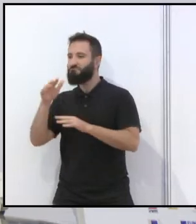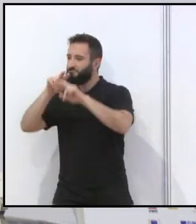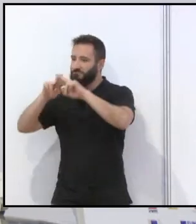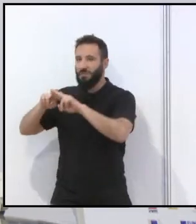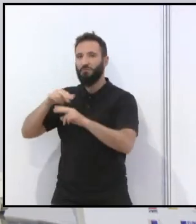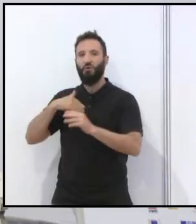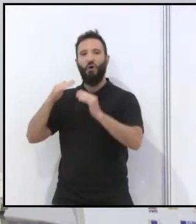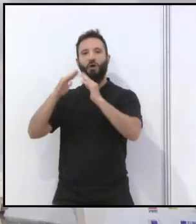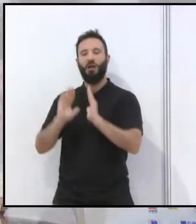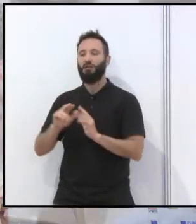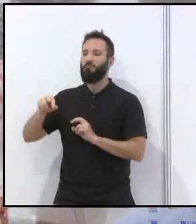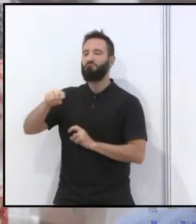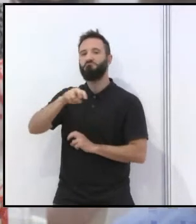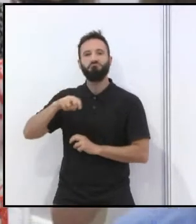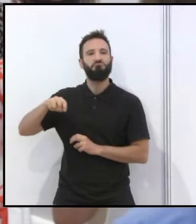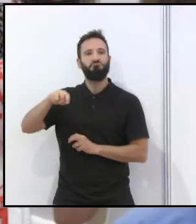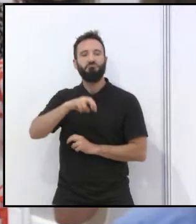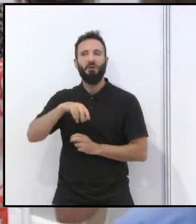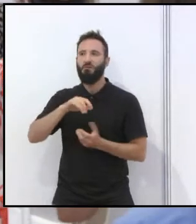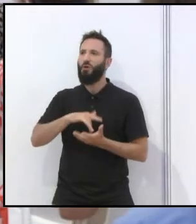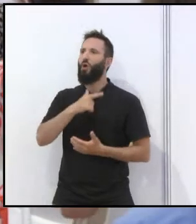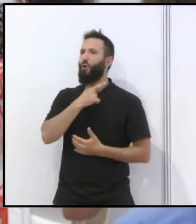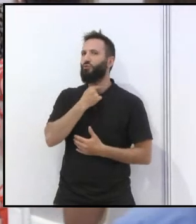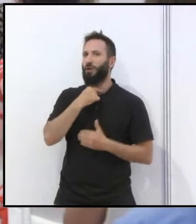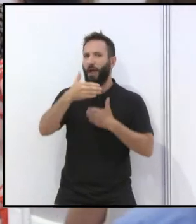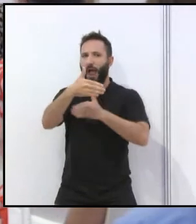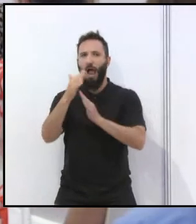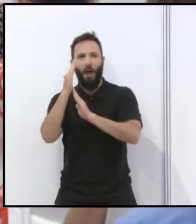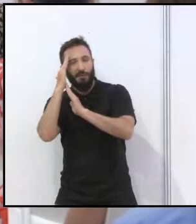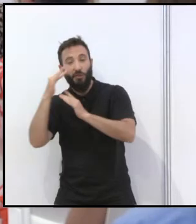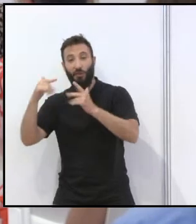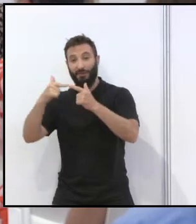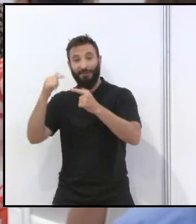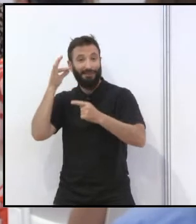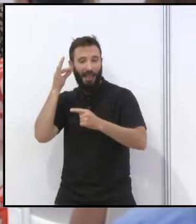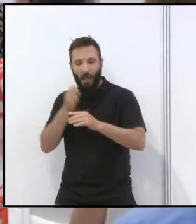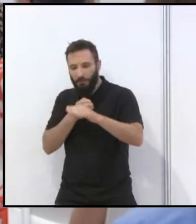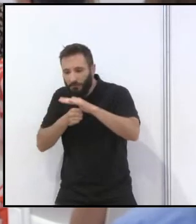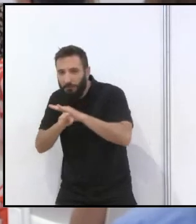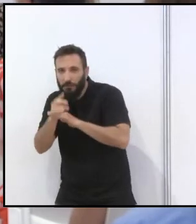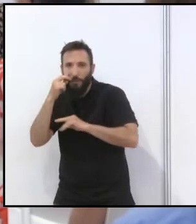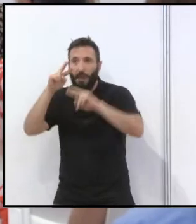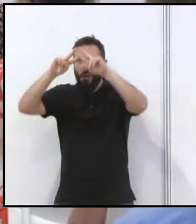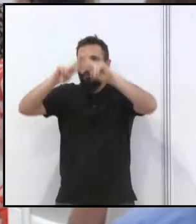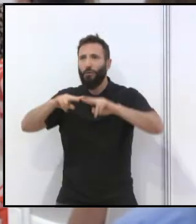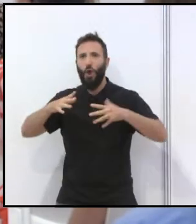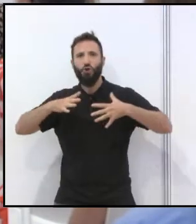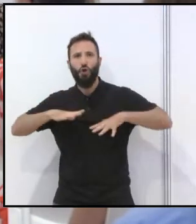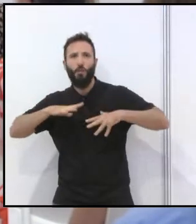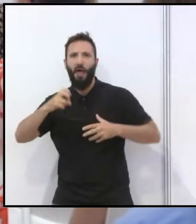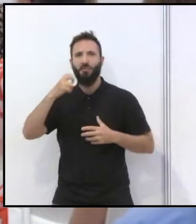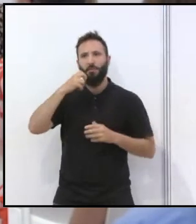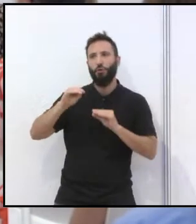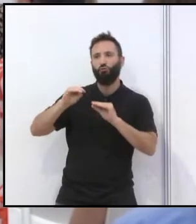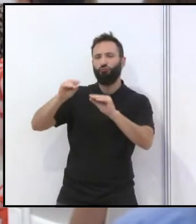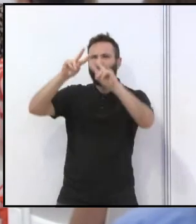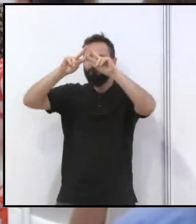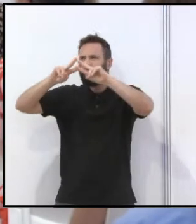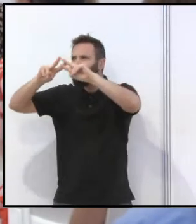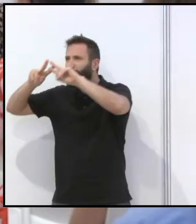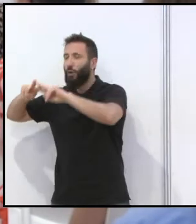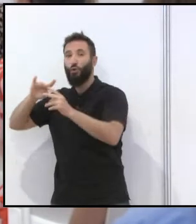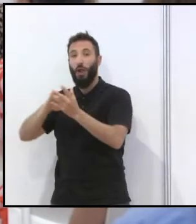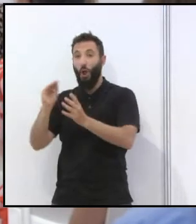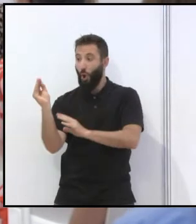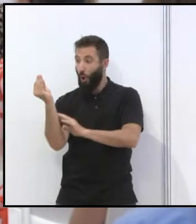la casa. Me gustaba colarme en los cuartos de la tía. Observaba sus ropas, sus zapatos. Los objetos